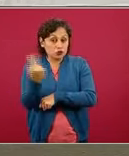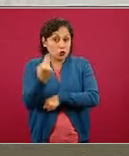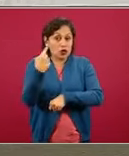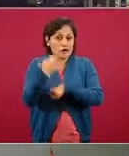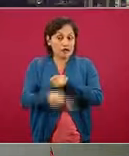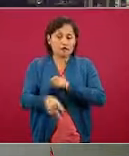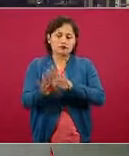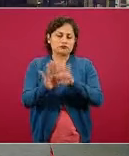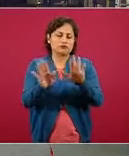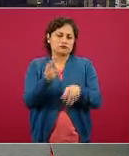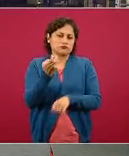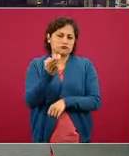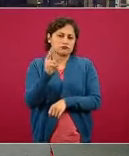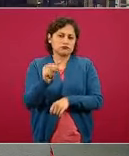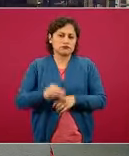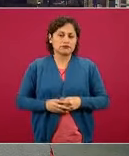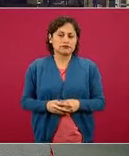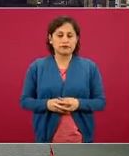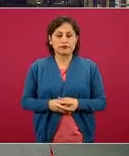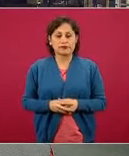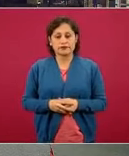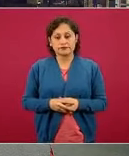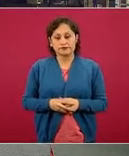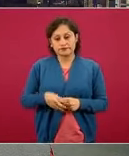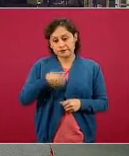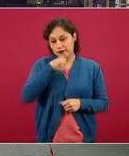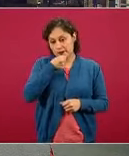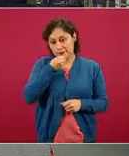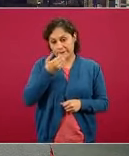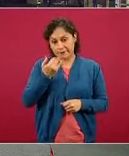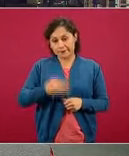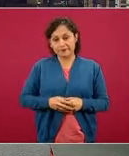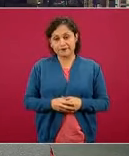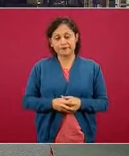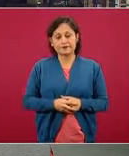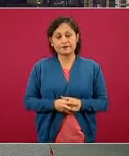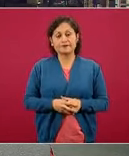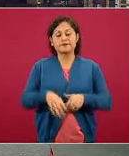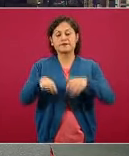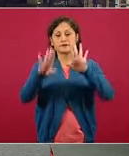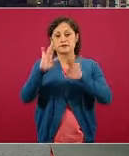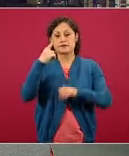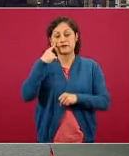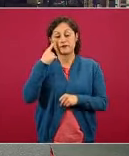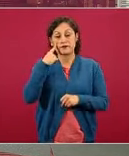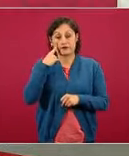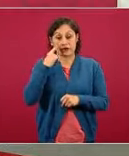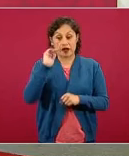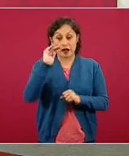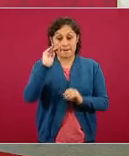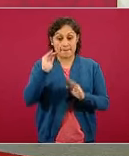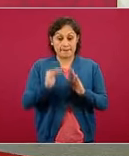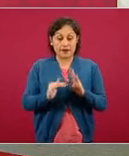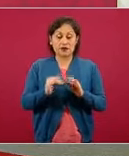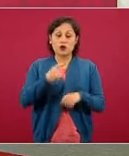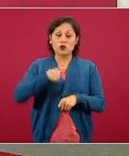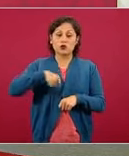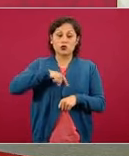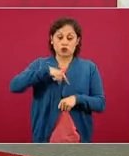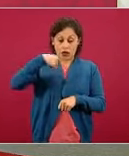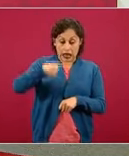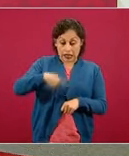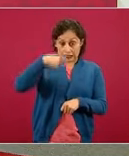Es menor, de hecho todavía no tenemos el precio en